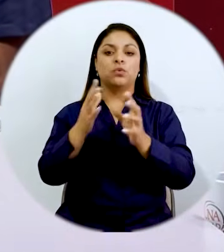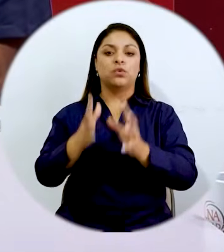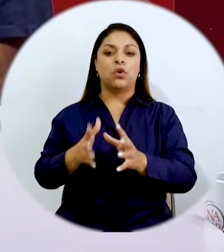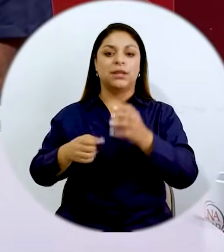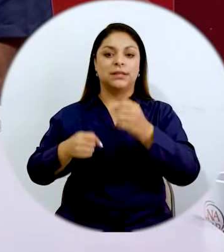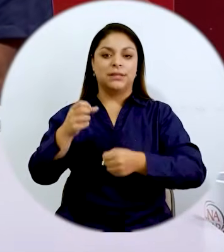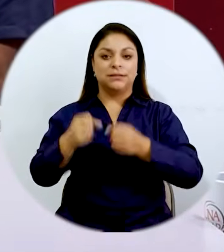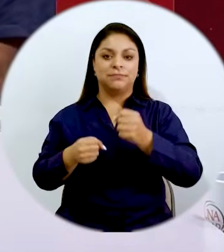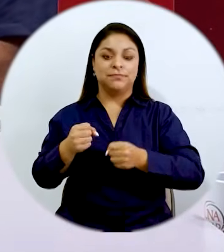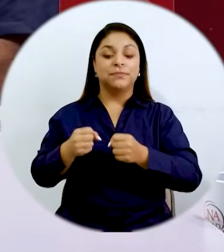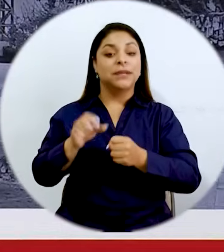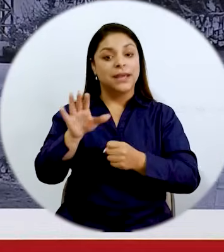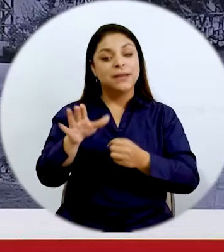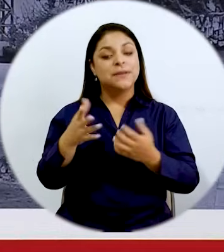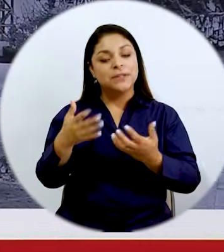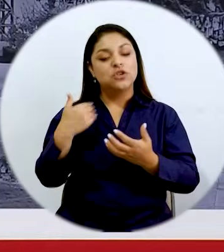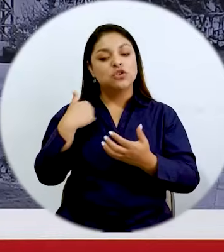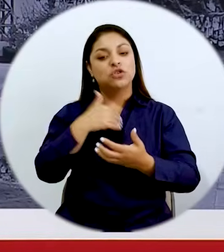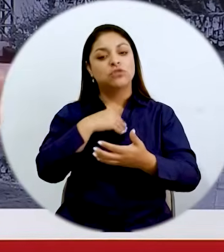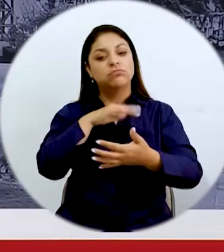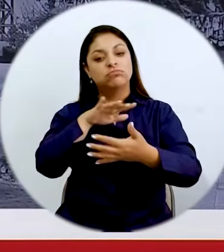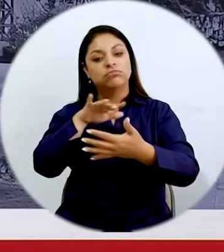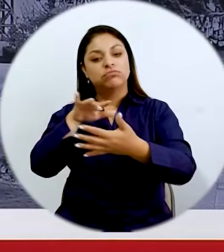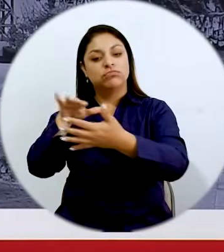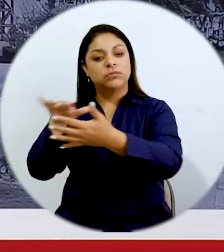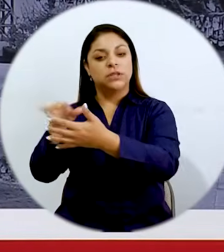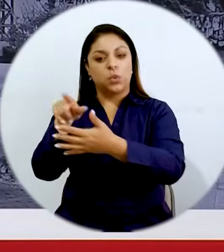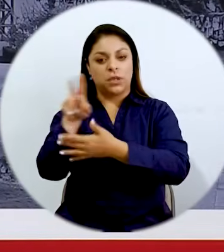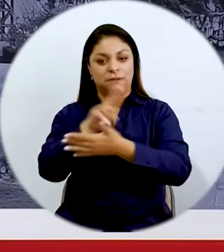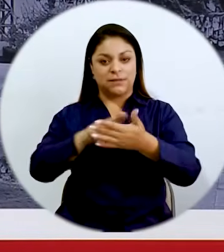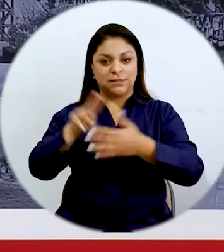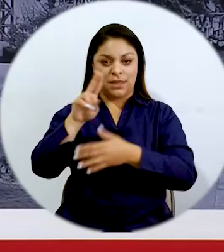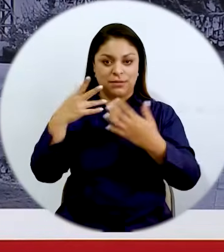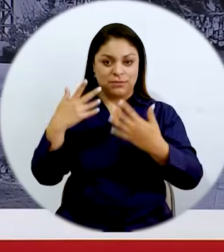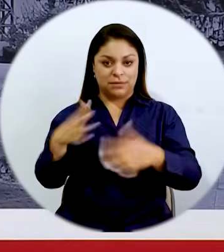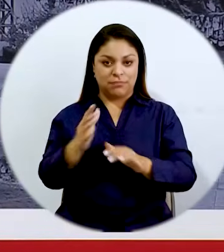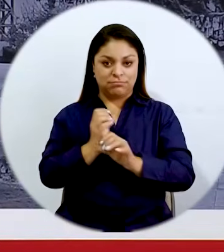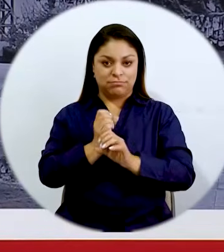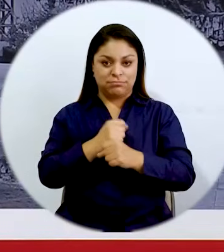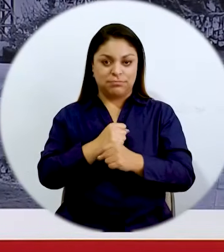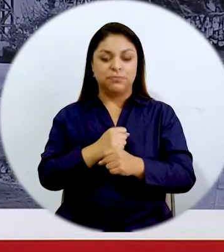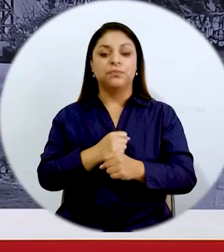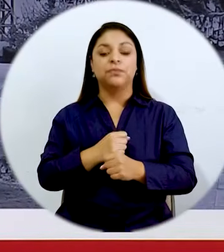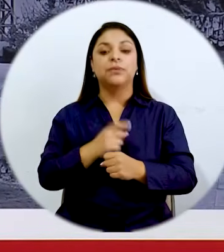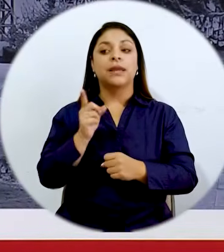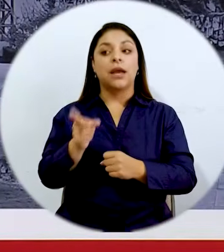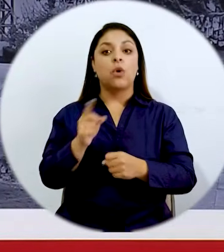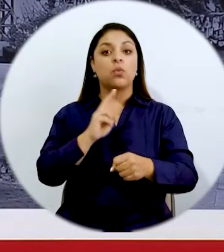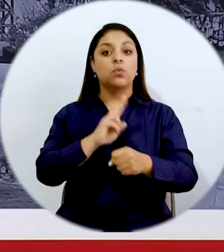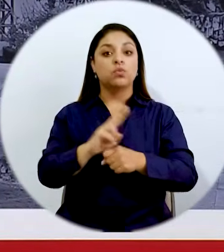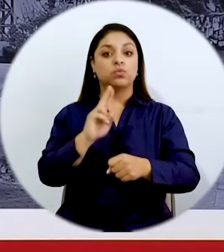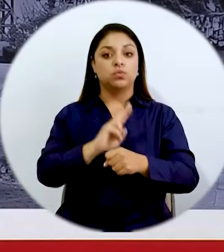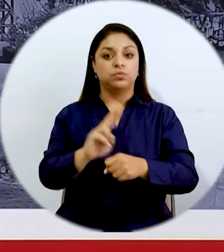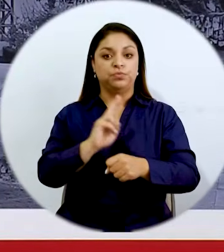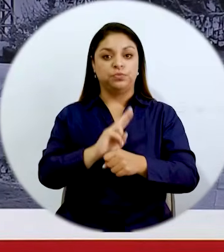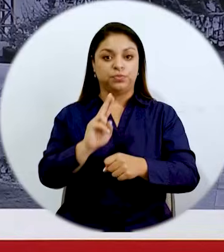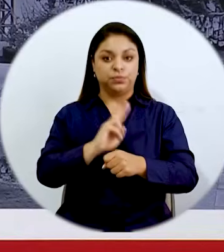así rápidamente varios estudios que hemos hecho en la universidad, la utilidad